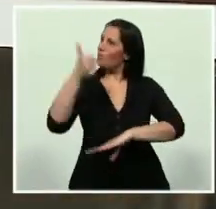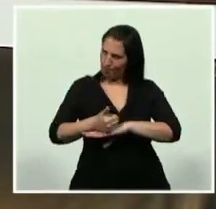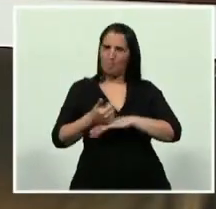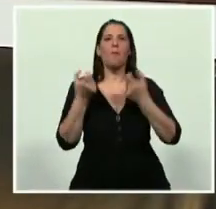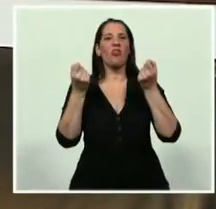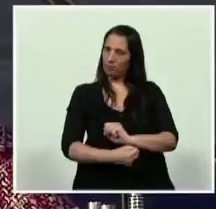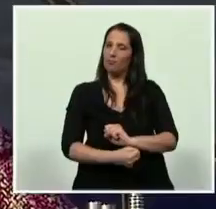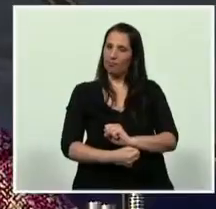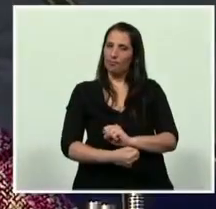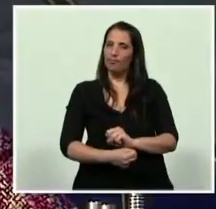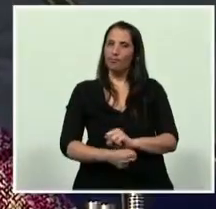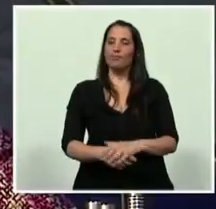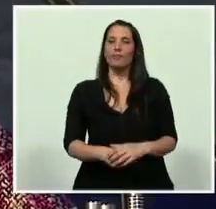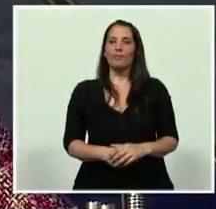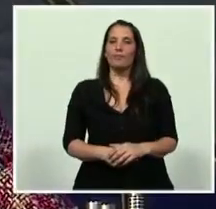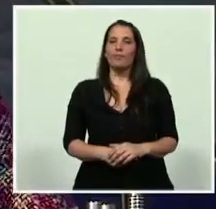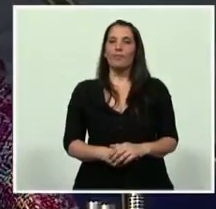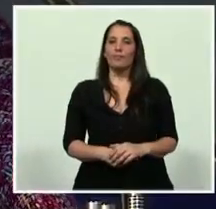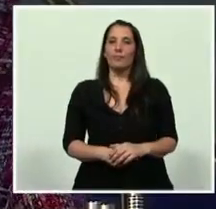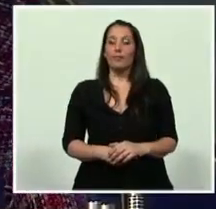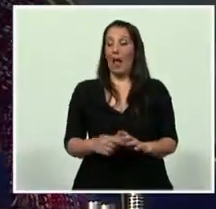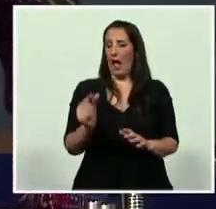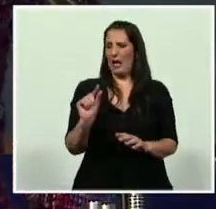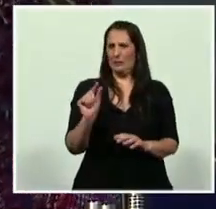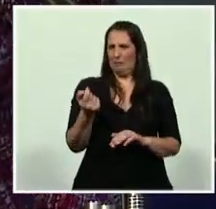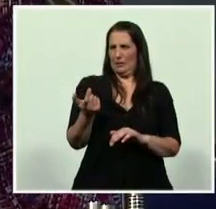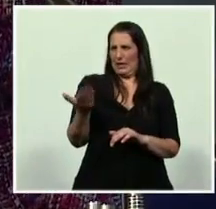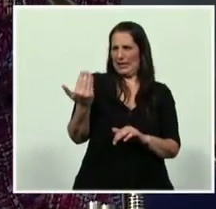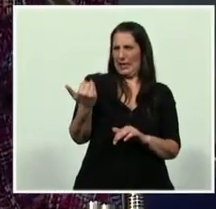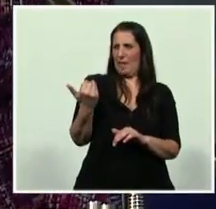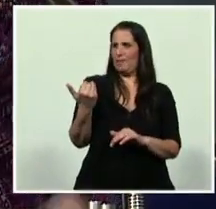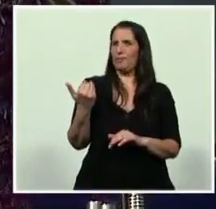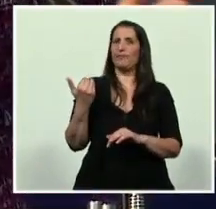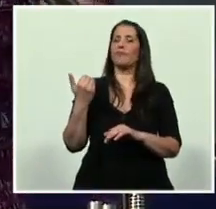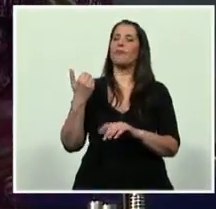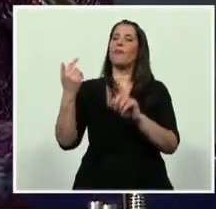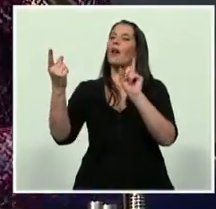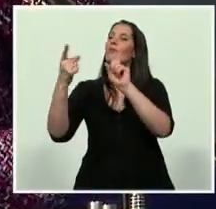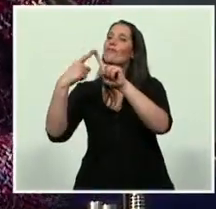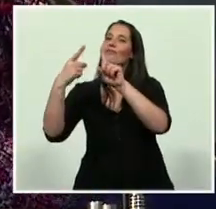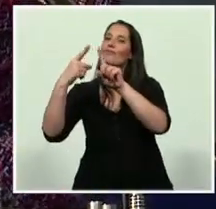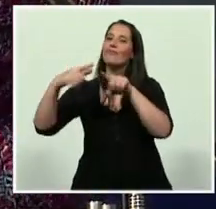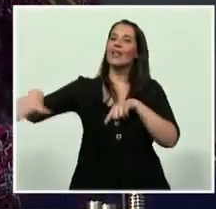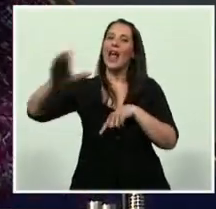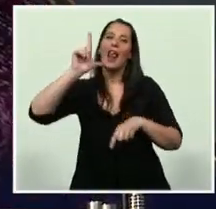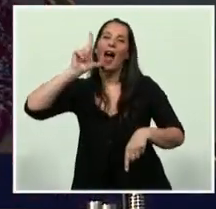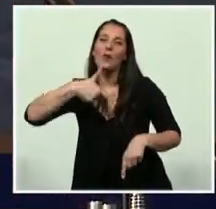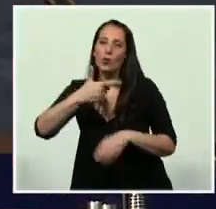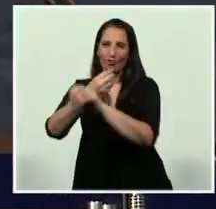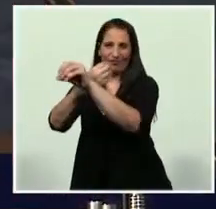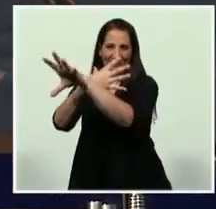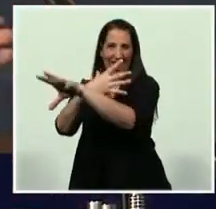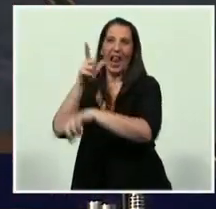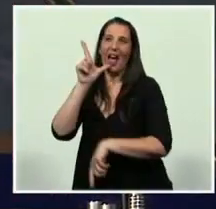nos comunicábamos hace unos instantes con la ciudad de Lanús, esa